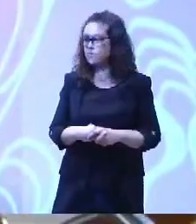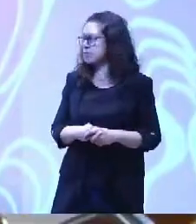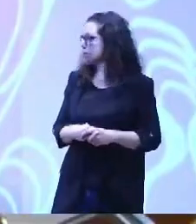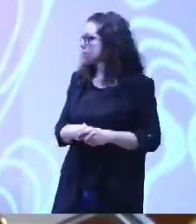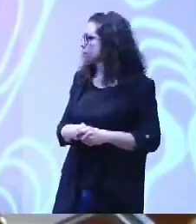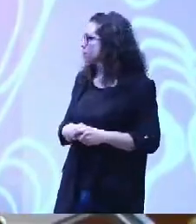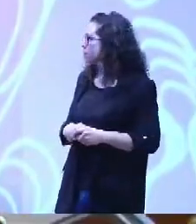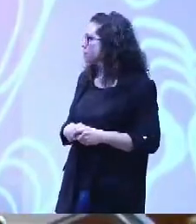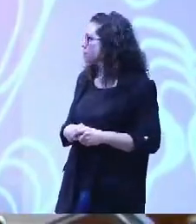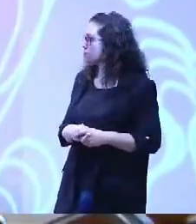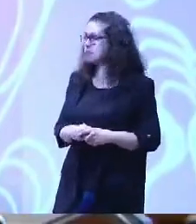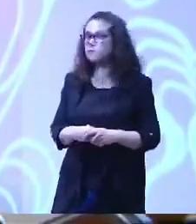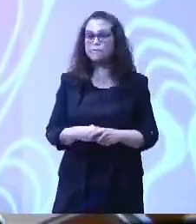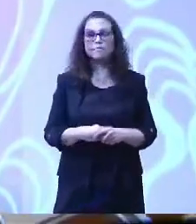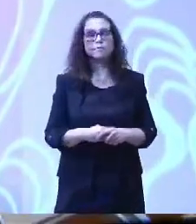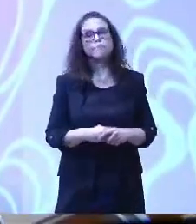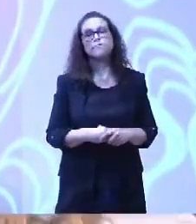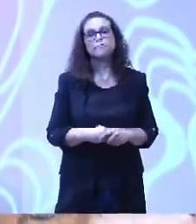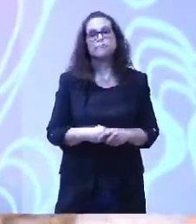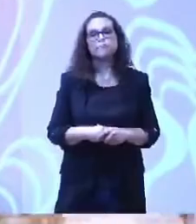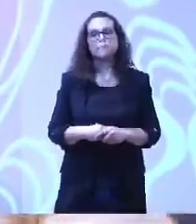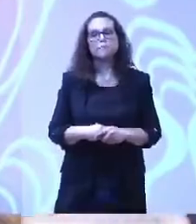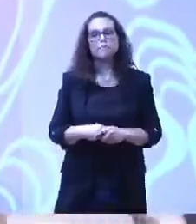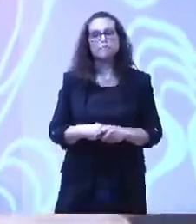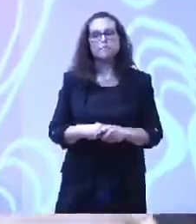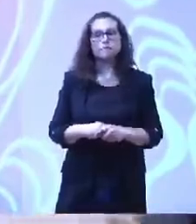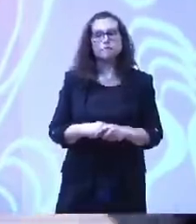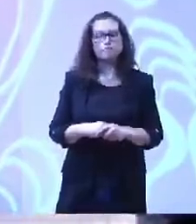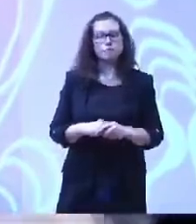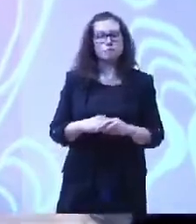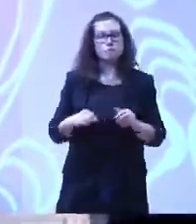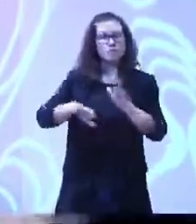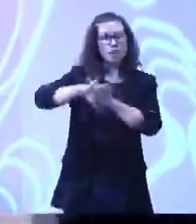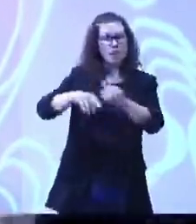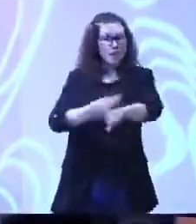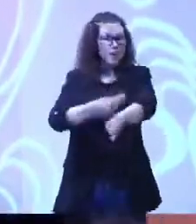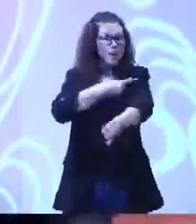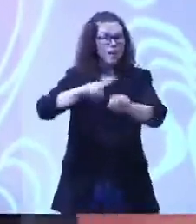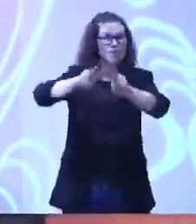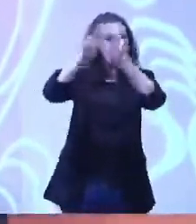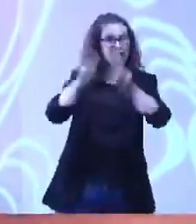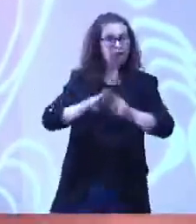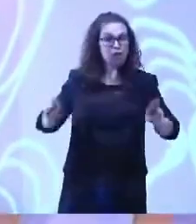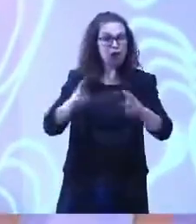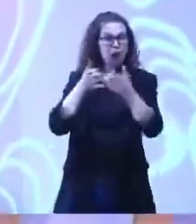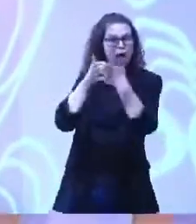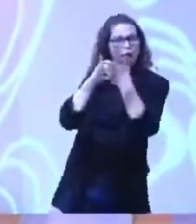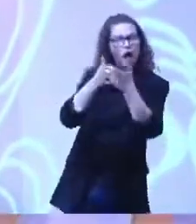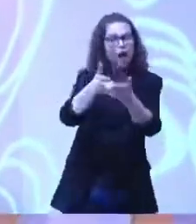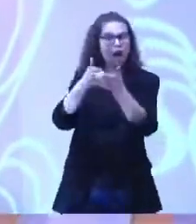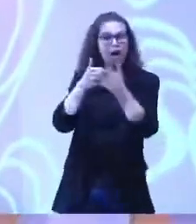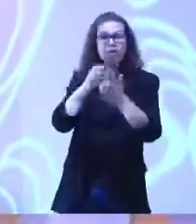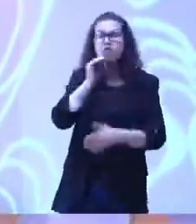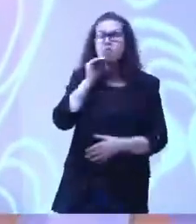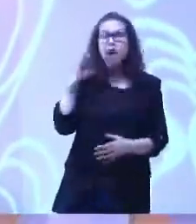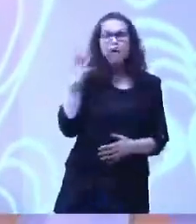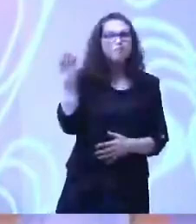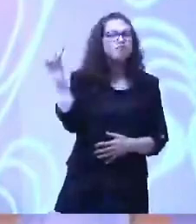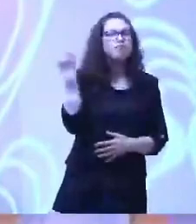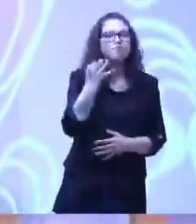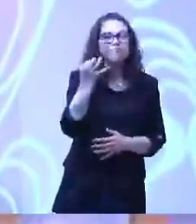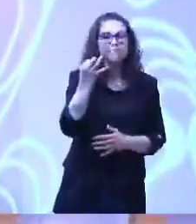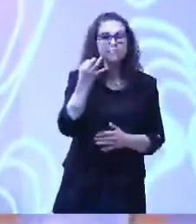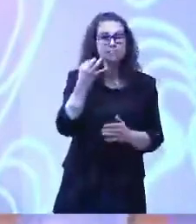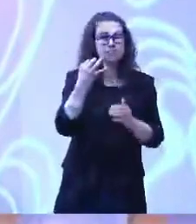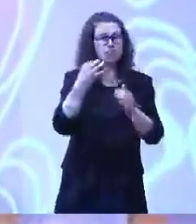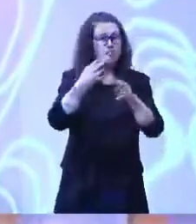Porque la mejor manera de luchar contra la internacional ultraderechista es mostrar que las políticas progresistas